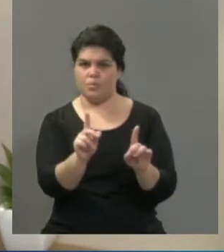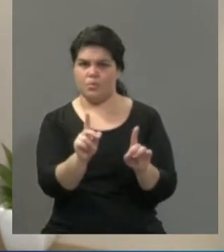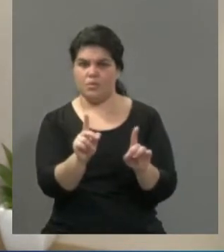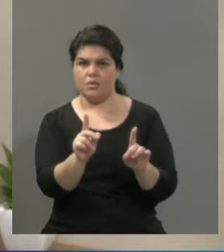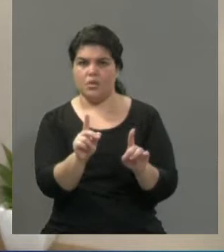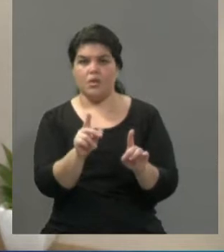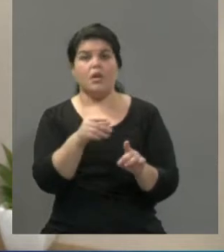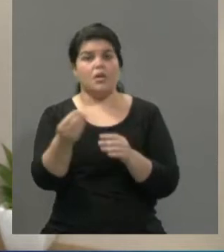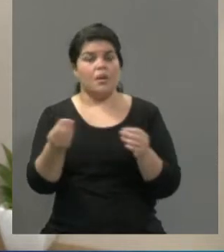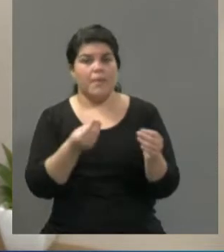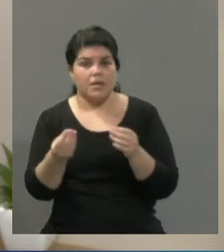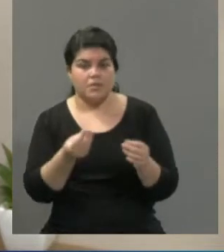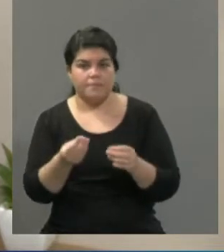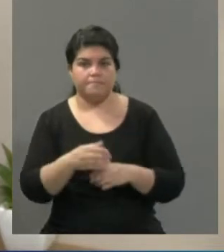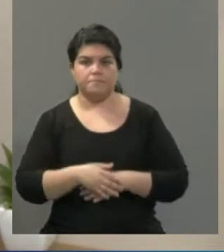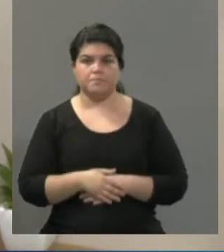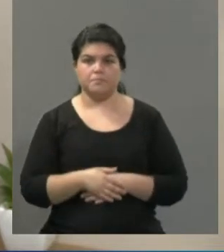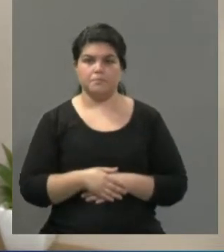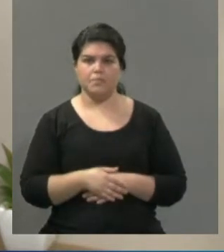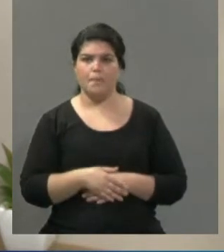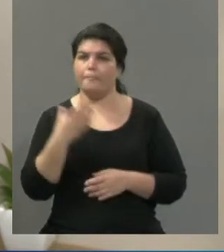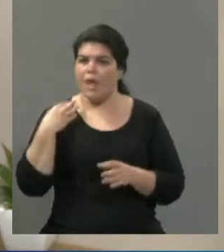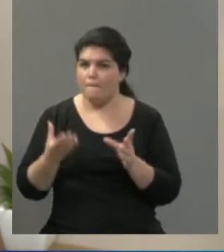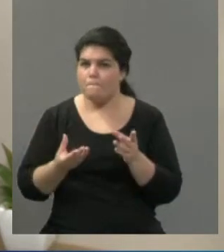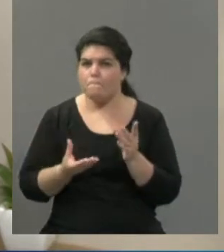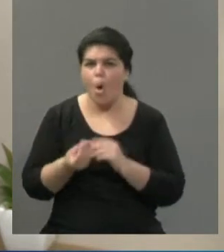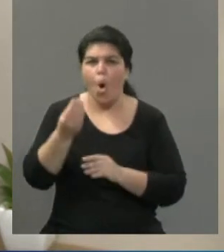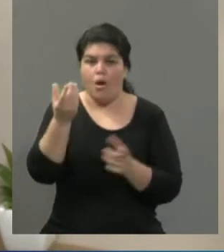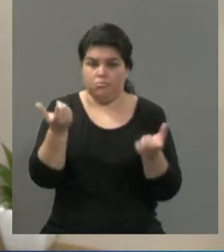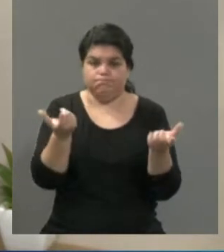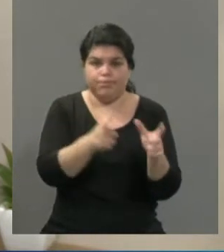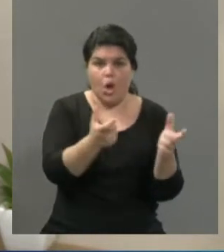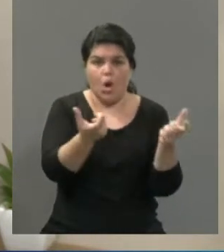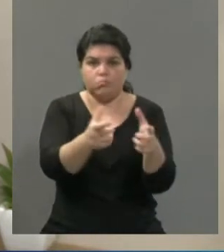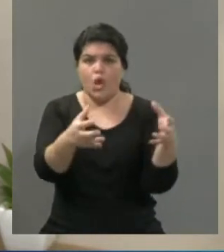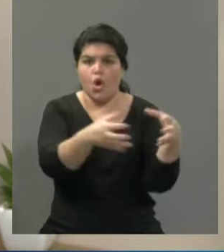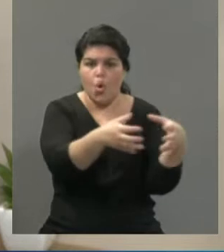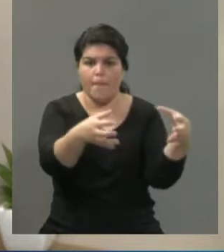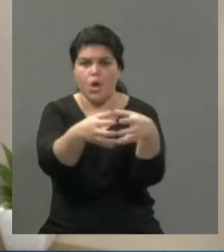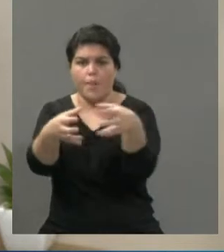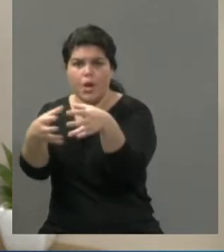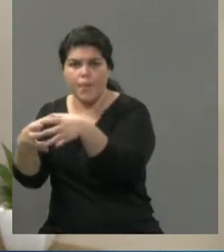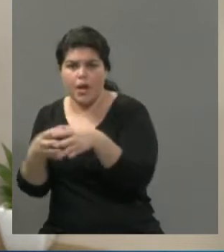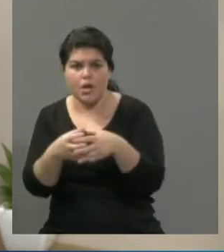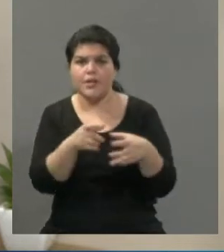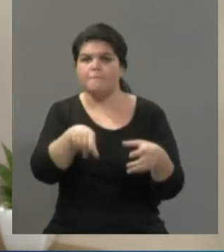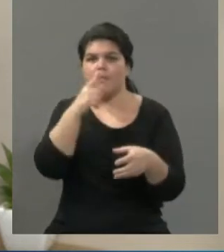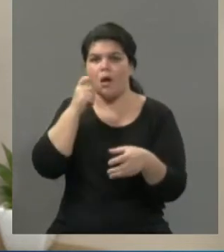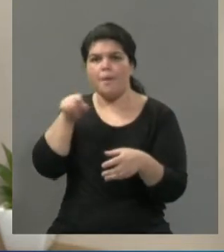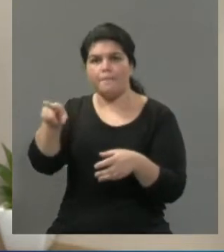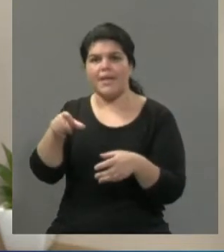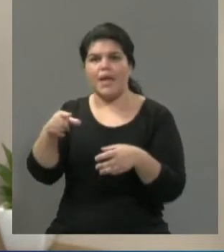por suerte, inmediatamente, un montón de colectivos y personas individuales salieron a rechazar los dichos de Fernando